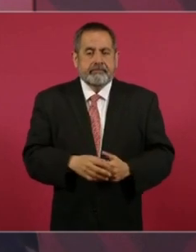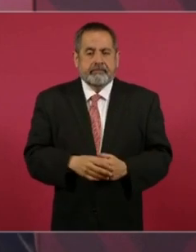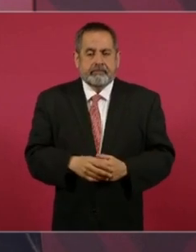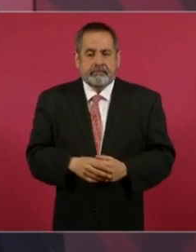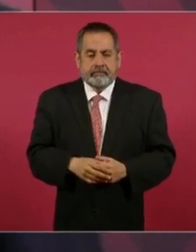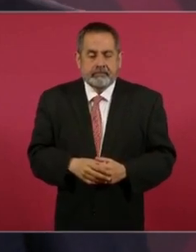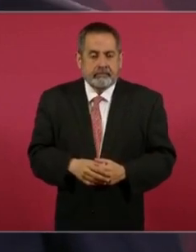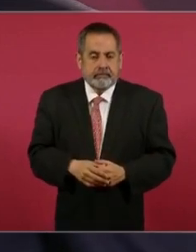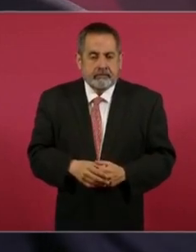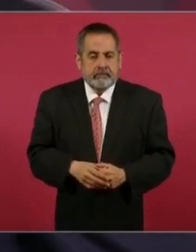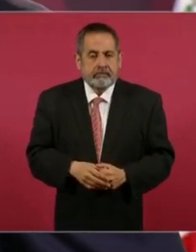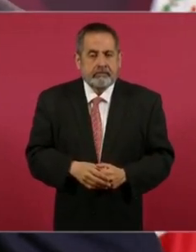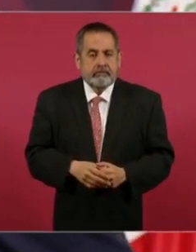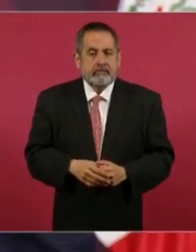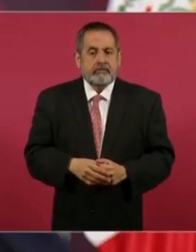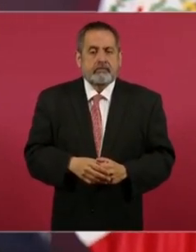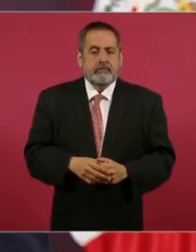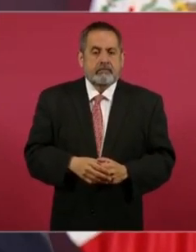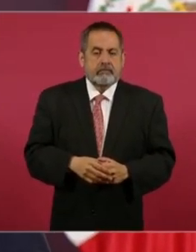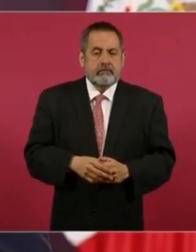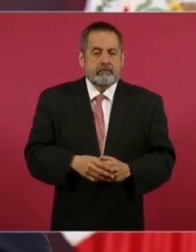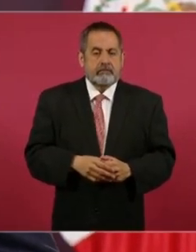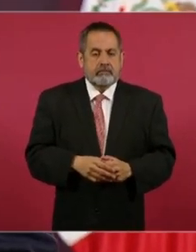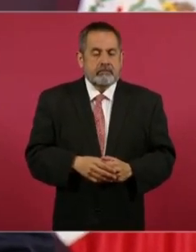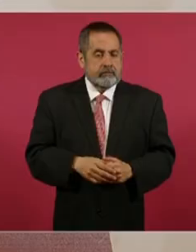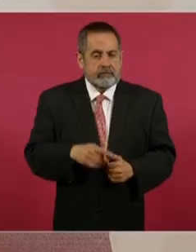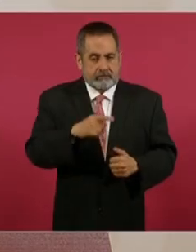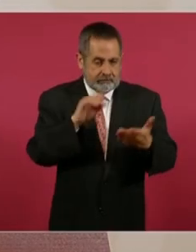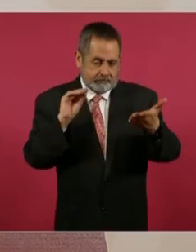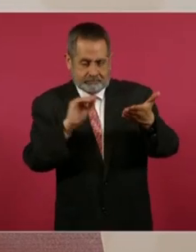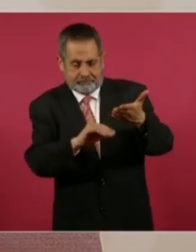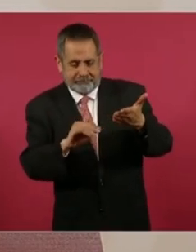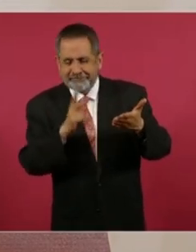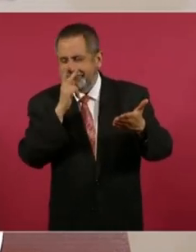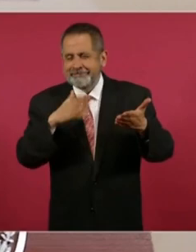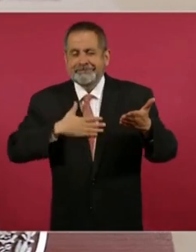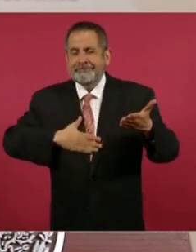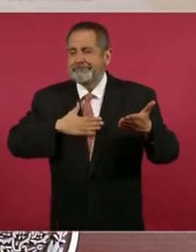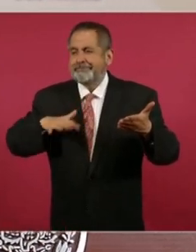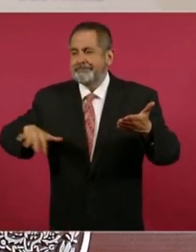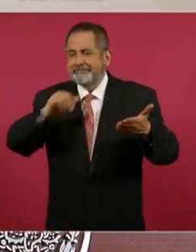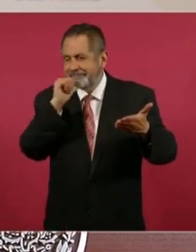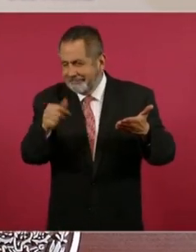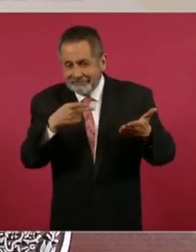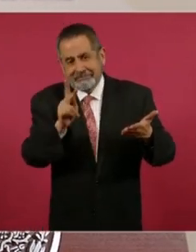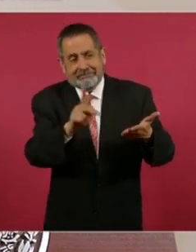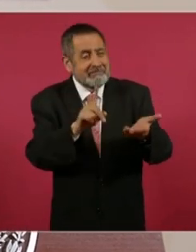no tan. No están los baños públicos, pues, pero